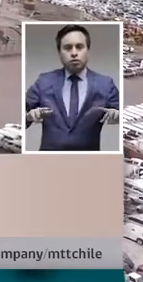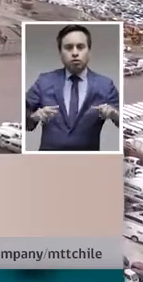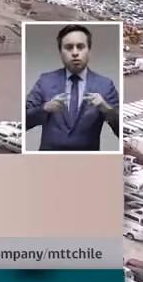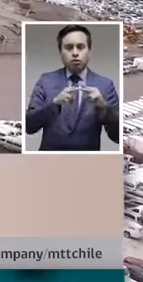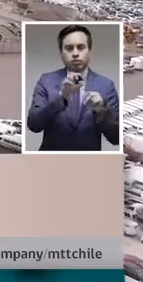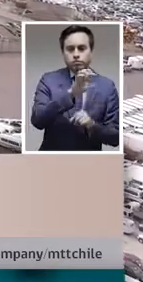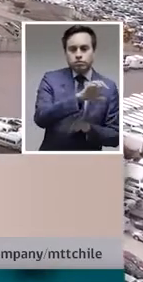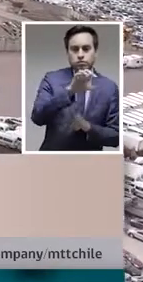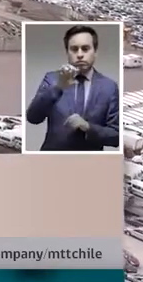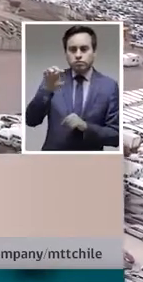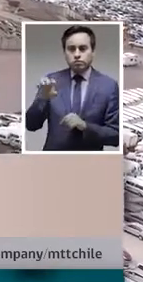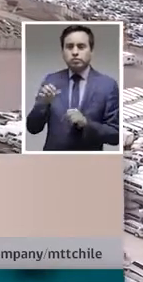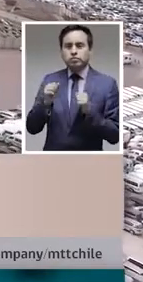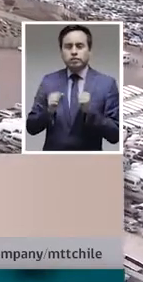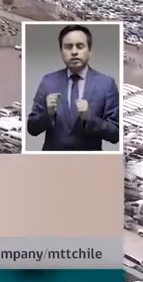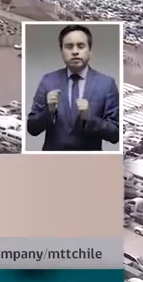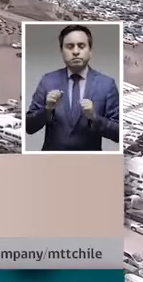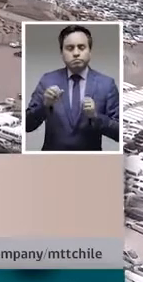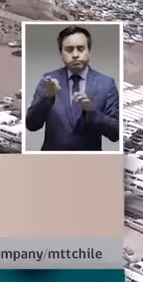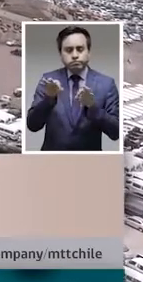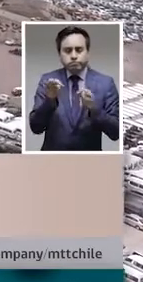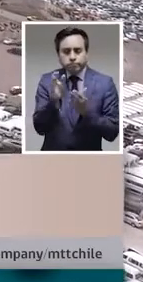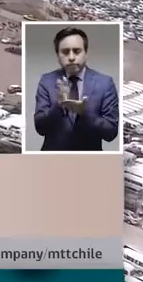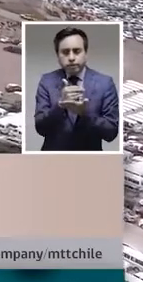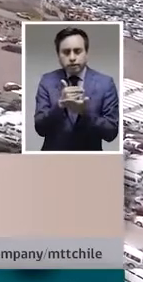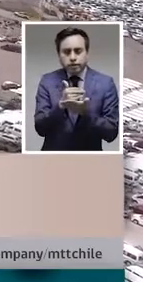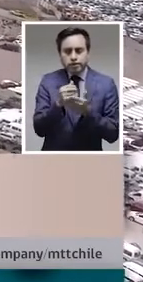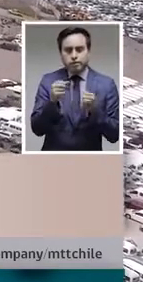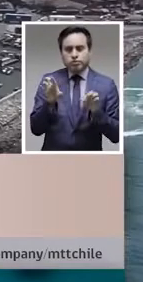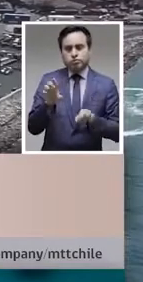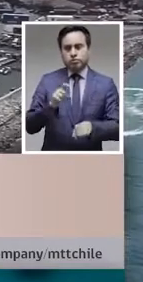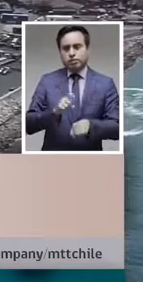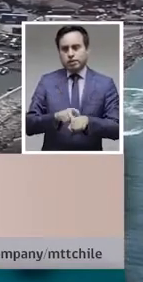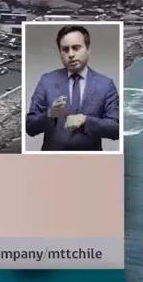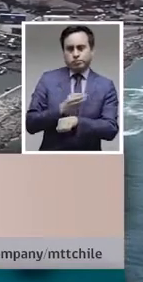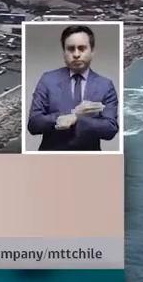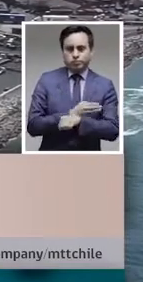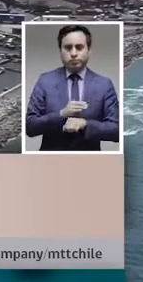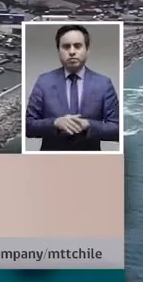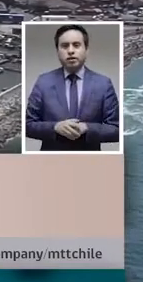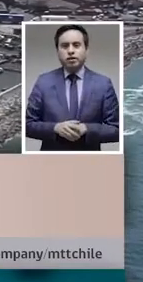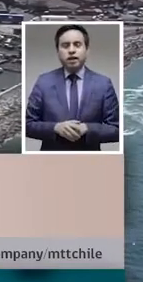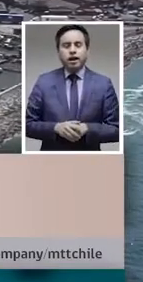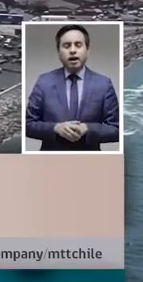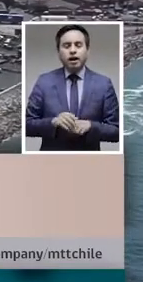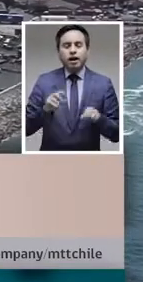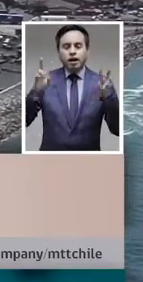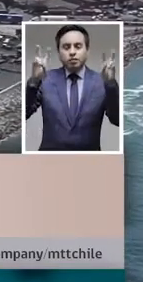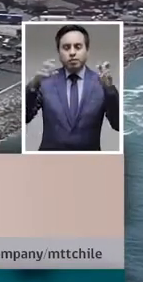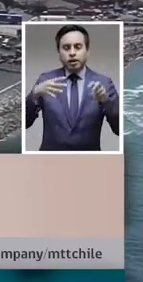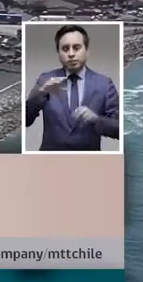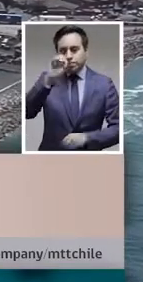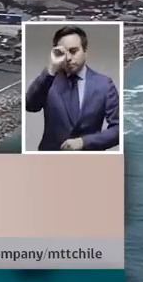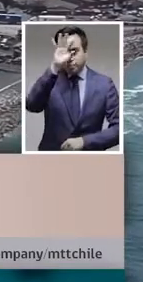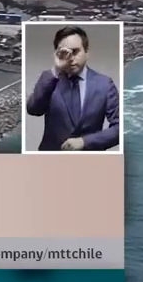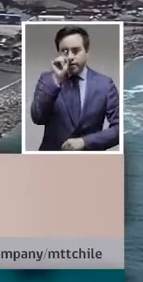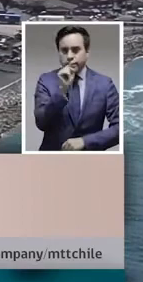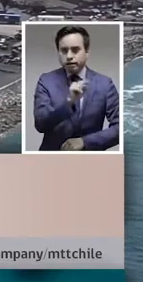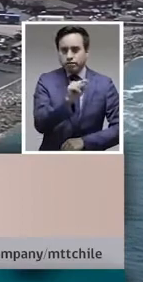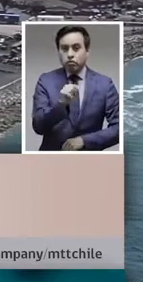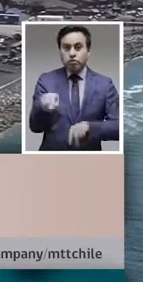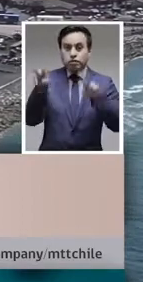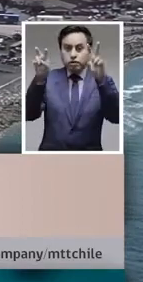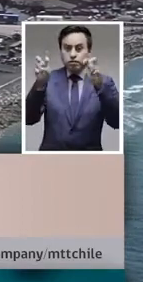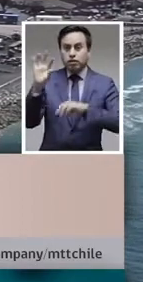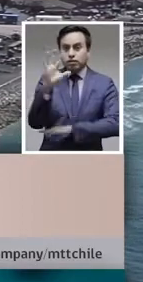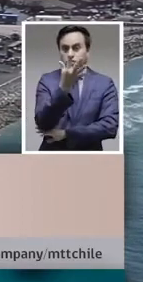necesarias empiecen a planificarse oportunamente. Hay ámbitos claves como el sector minero, como el